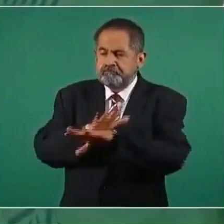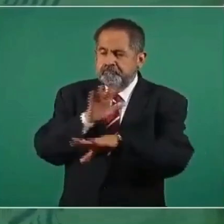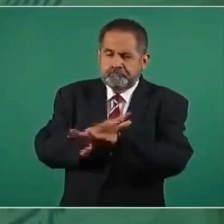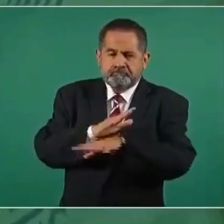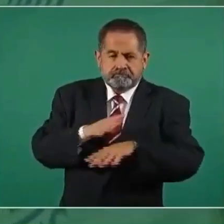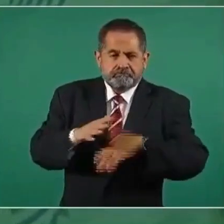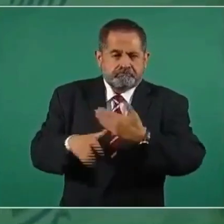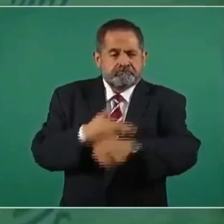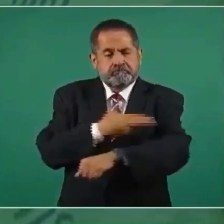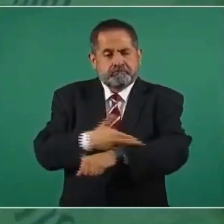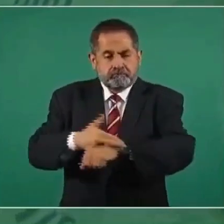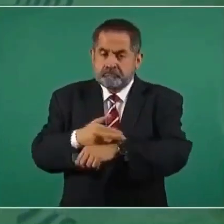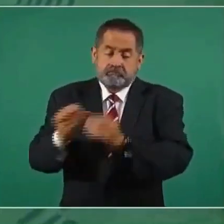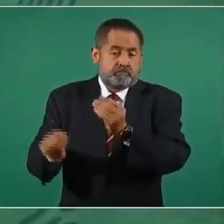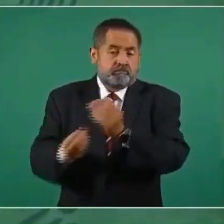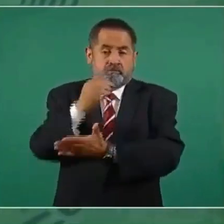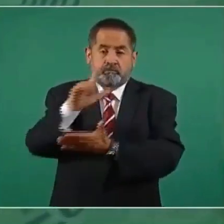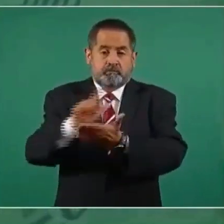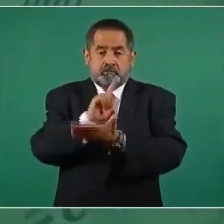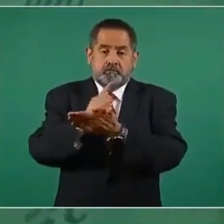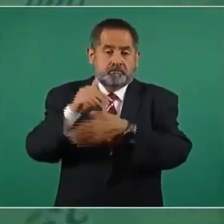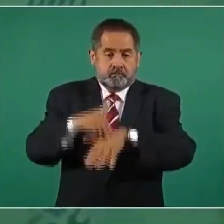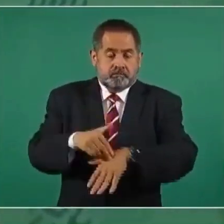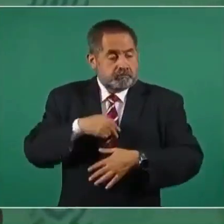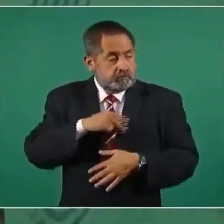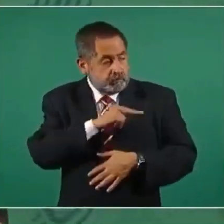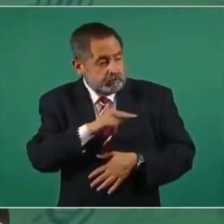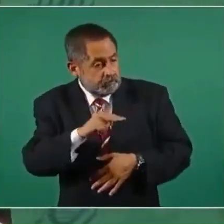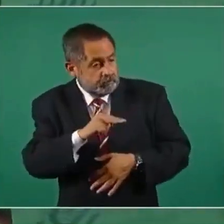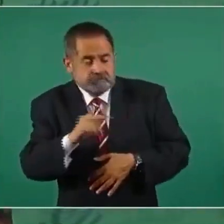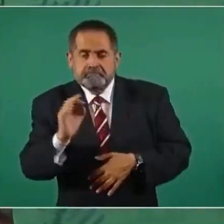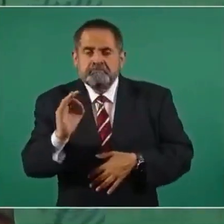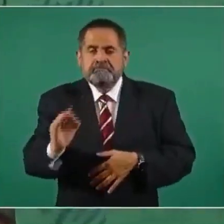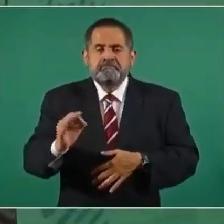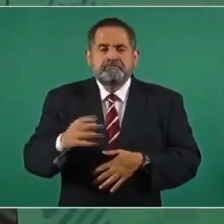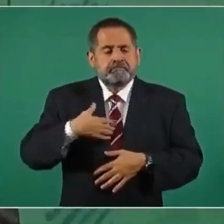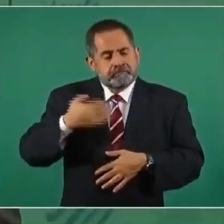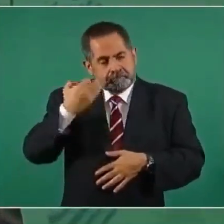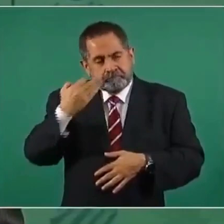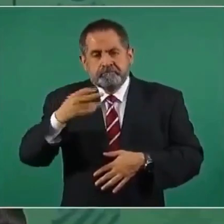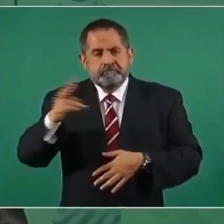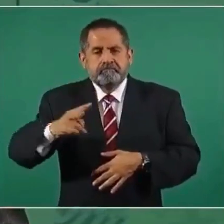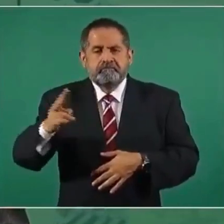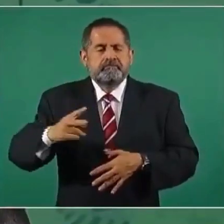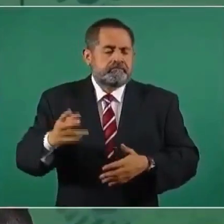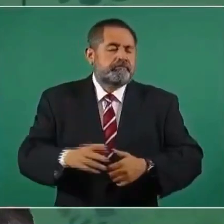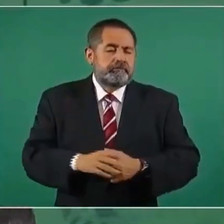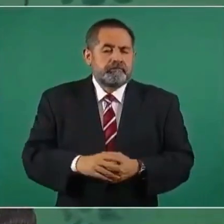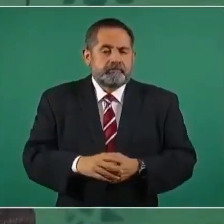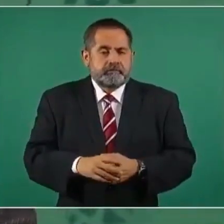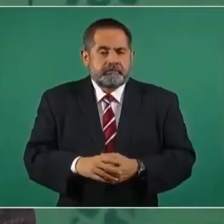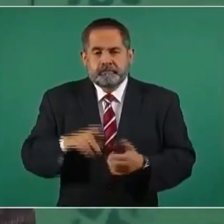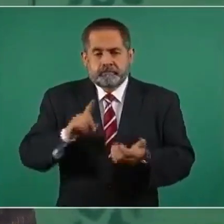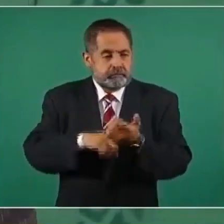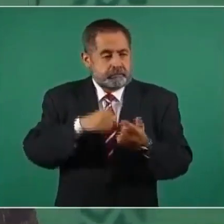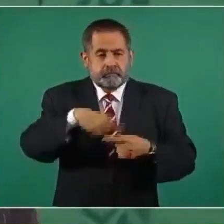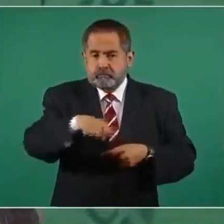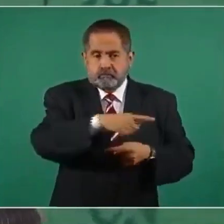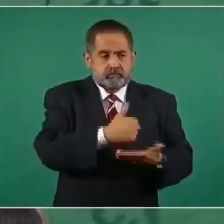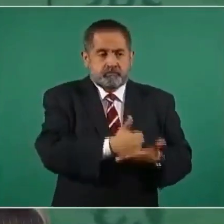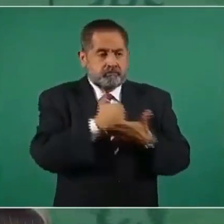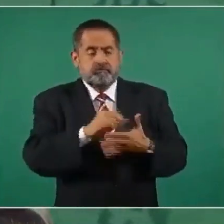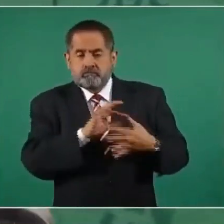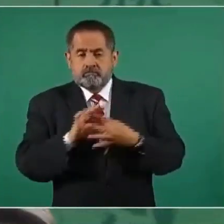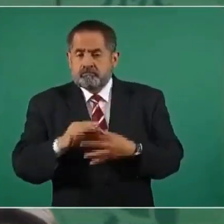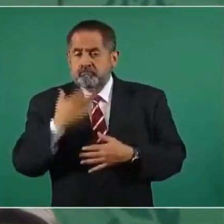ajustarse a la nueva legislación. Lo estamos constatando. O sea, ellos están ayudando en